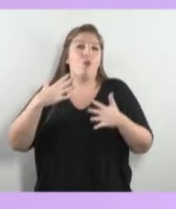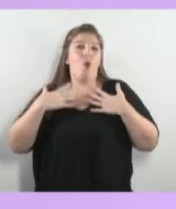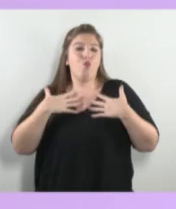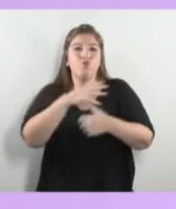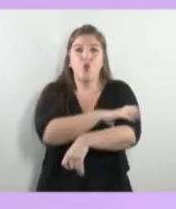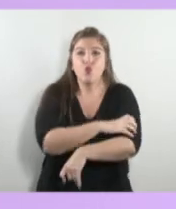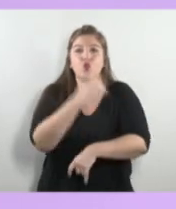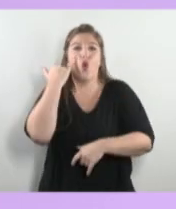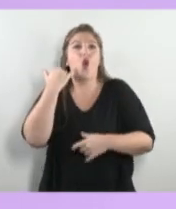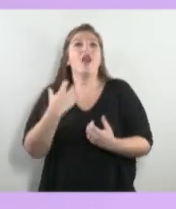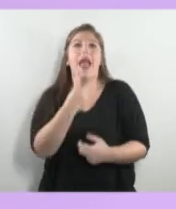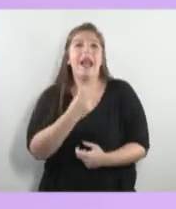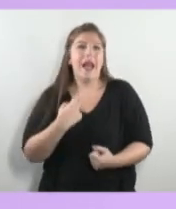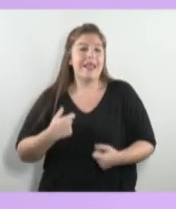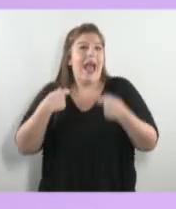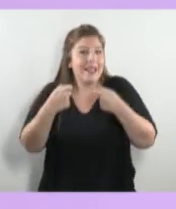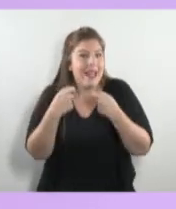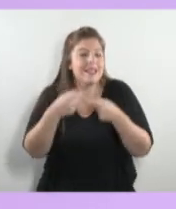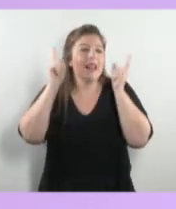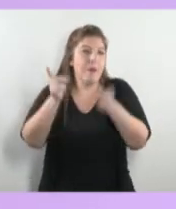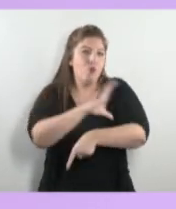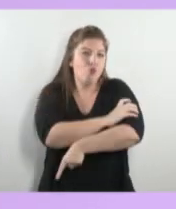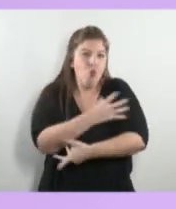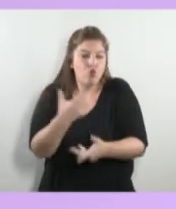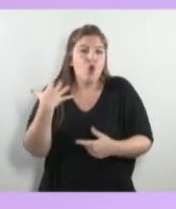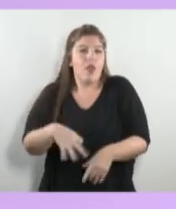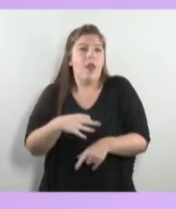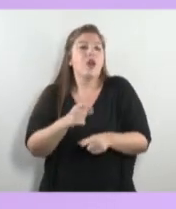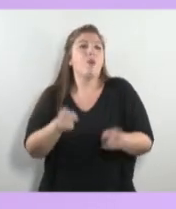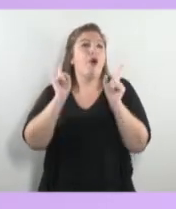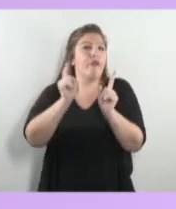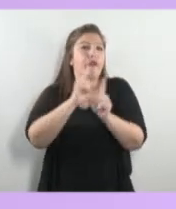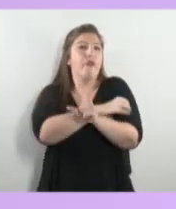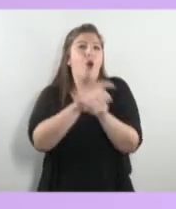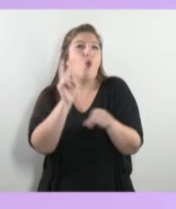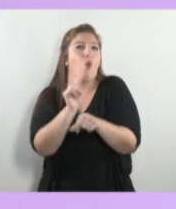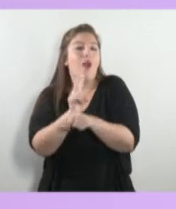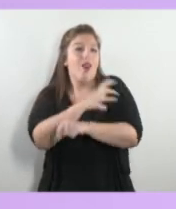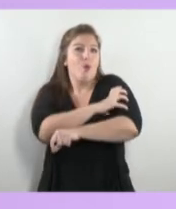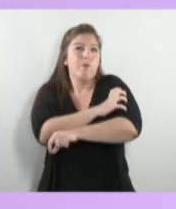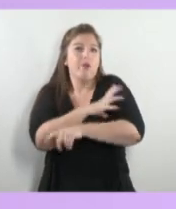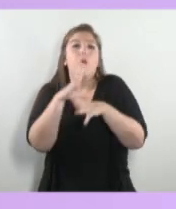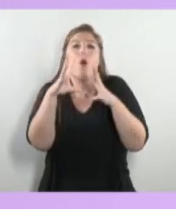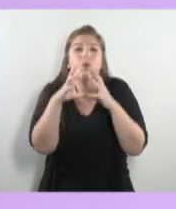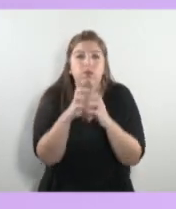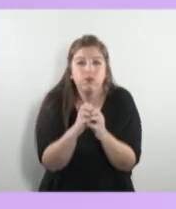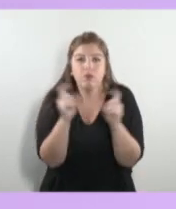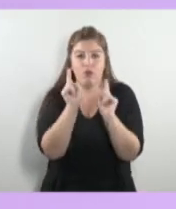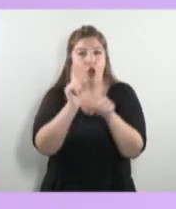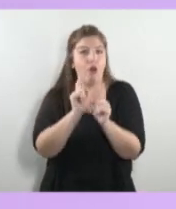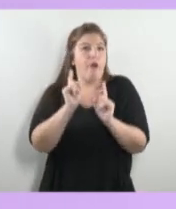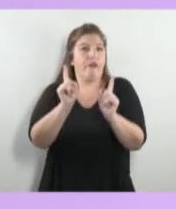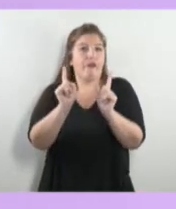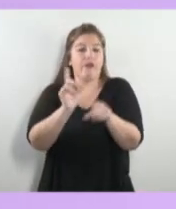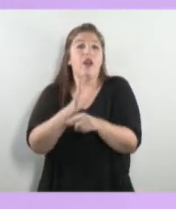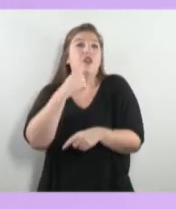músculos que deben mantenerse, digamos, esa masa muscular debe mantenerse, o en algunos casos se aspira a aumentar la masa corporal, depende del